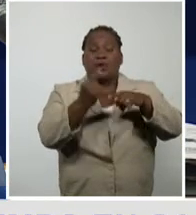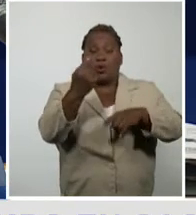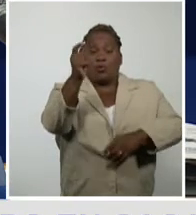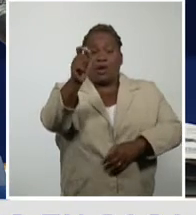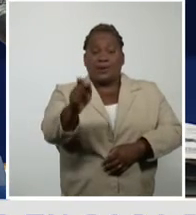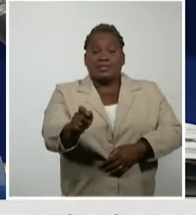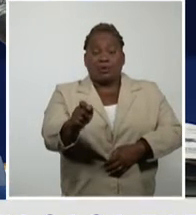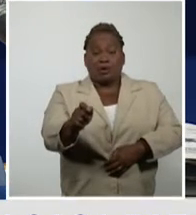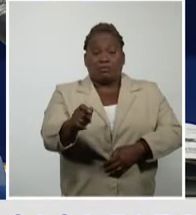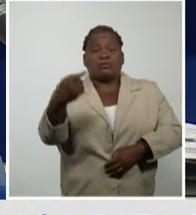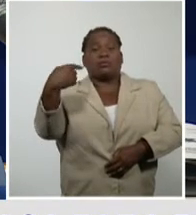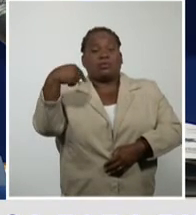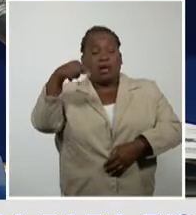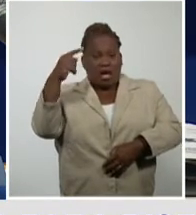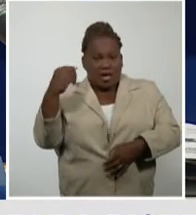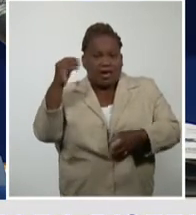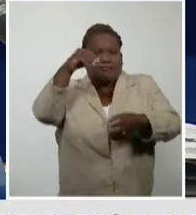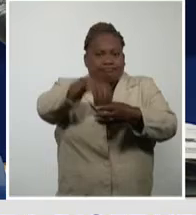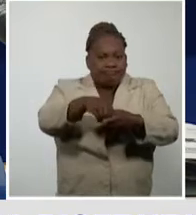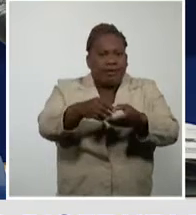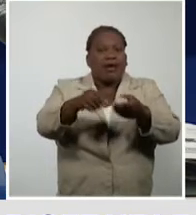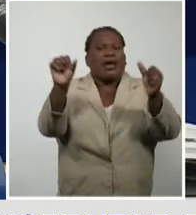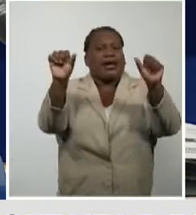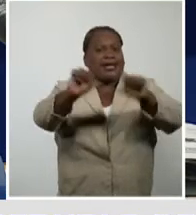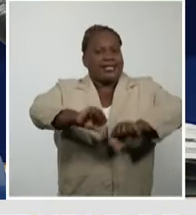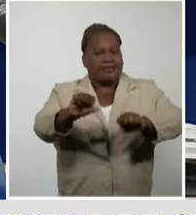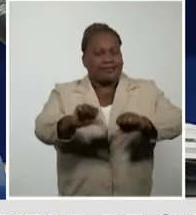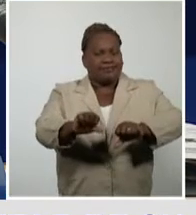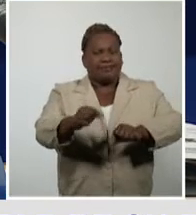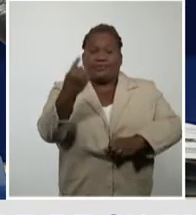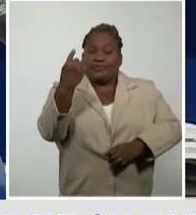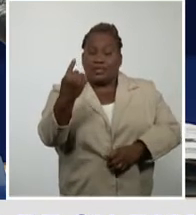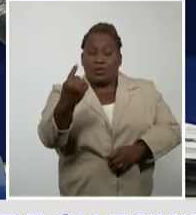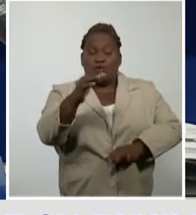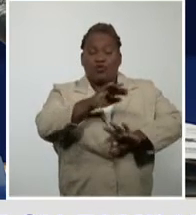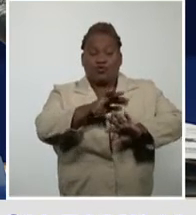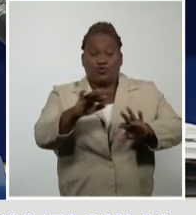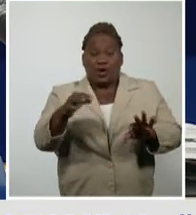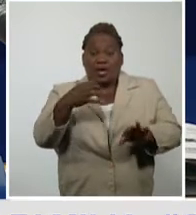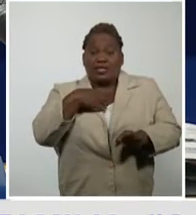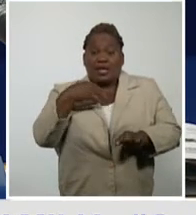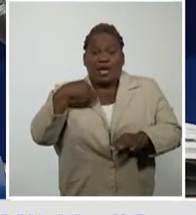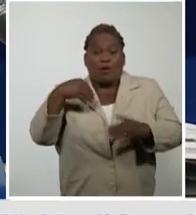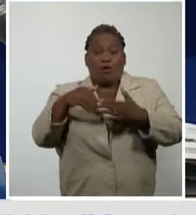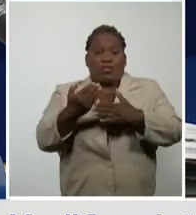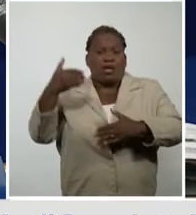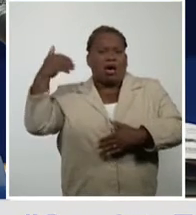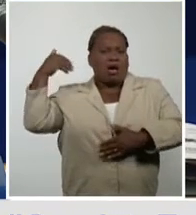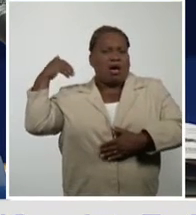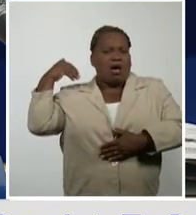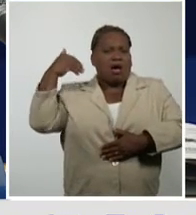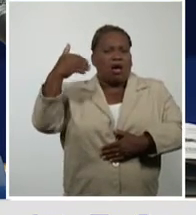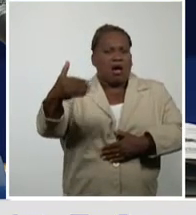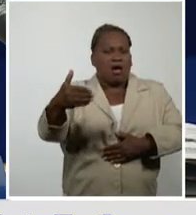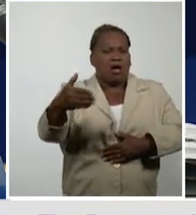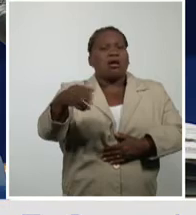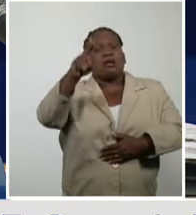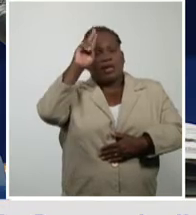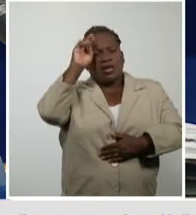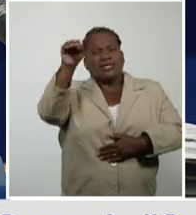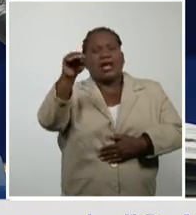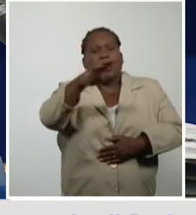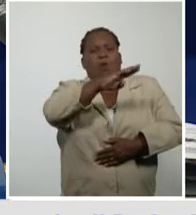se incorpora crítico en el día de ayer, y uno que ya teníamos de días anteriores en el Hospital Militar Manuel